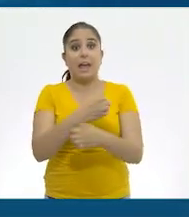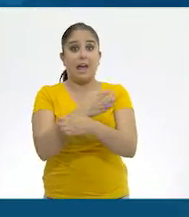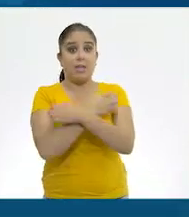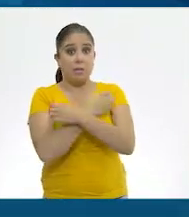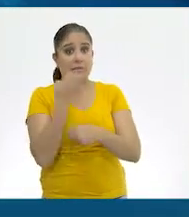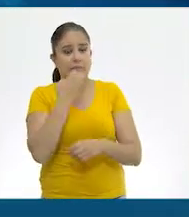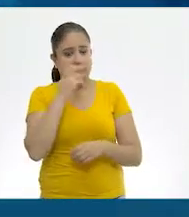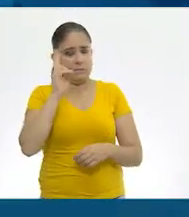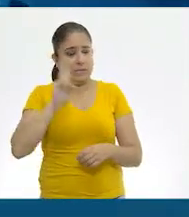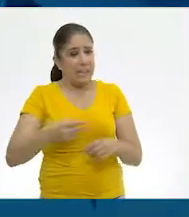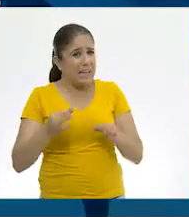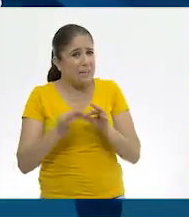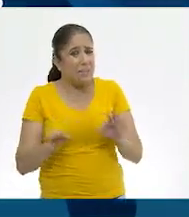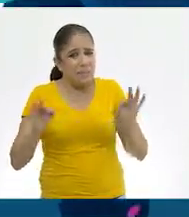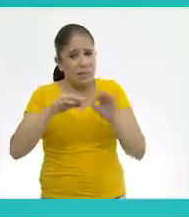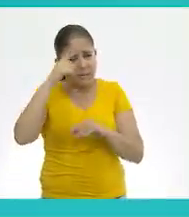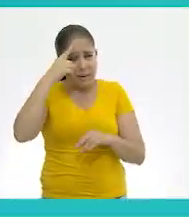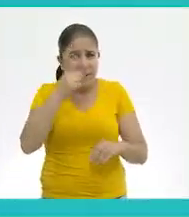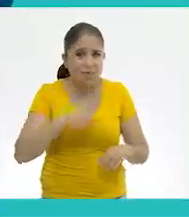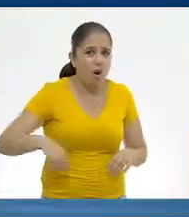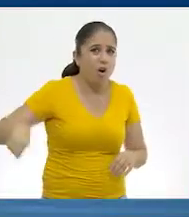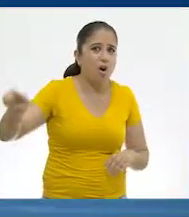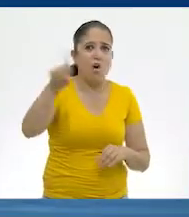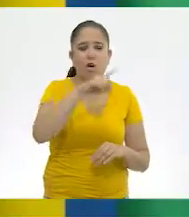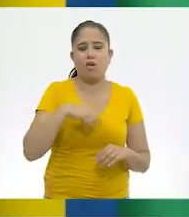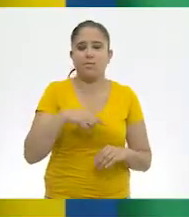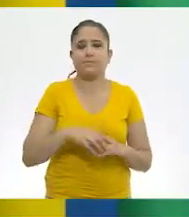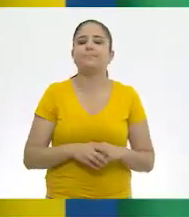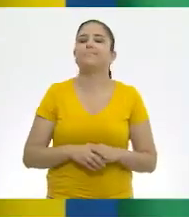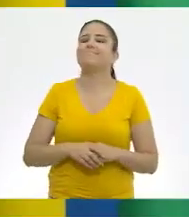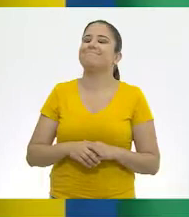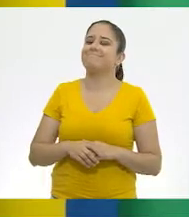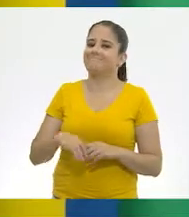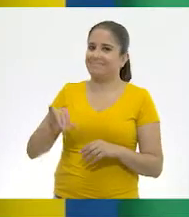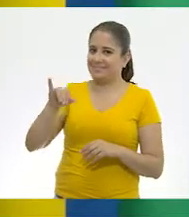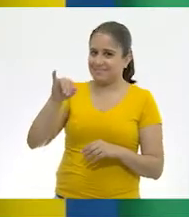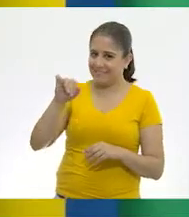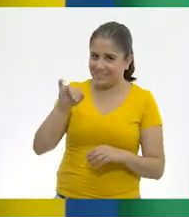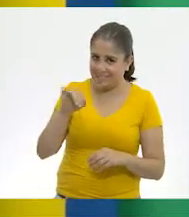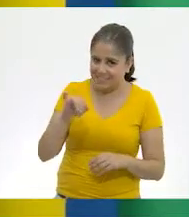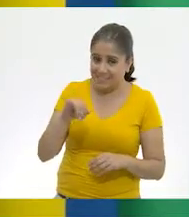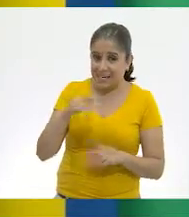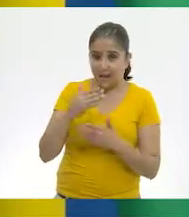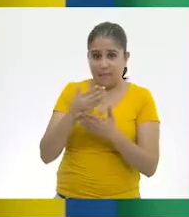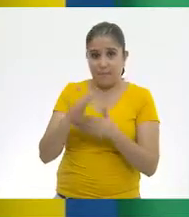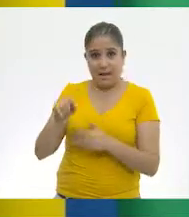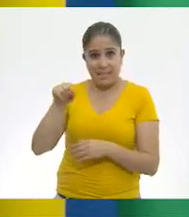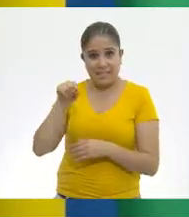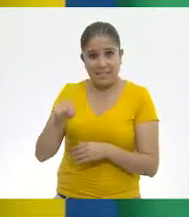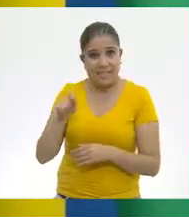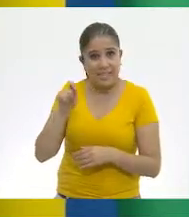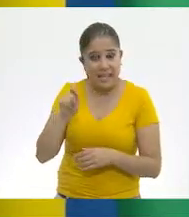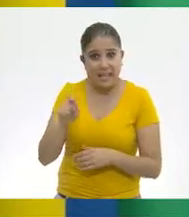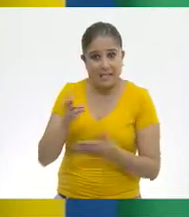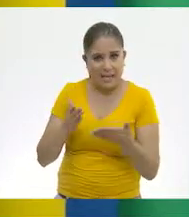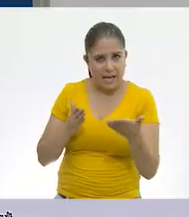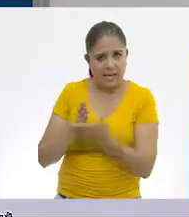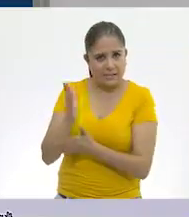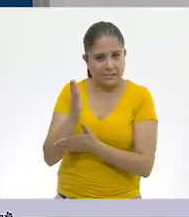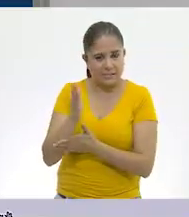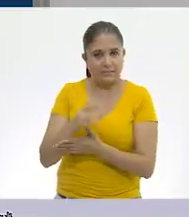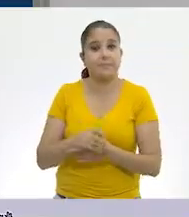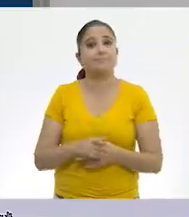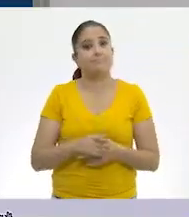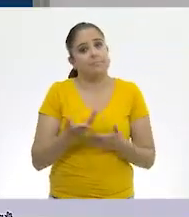muy importante para todos los gobiernos, ¿no? Sí, y que además de esta sea accesible.